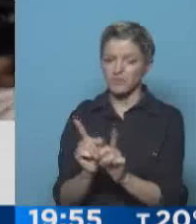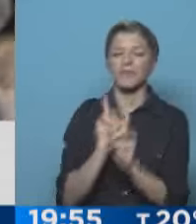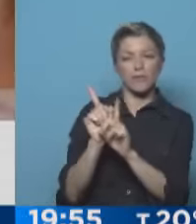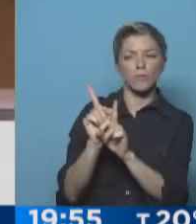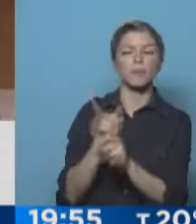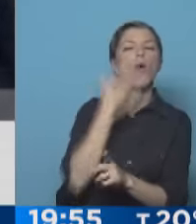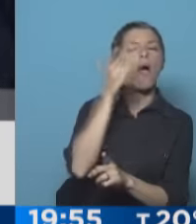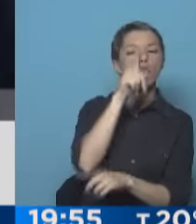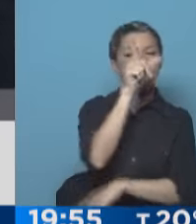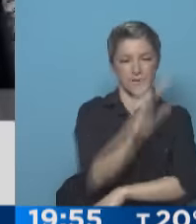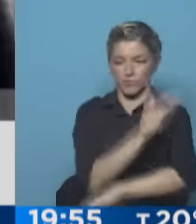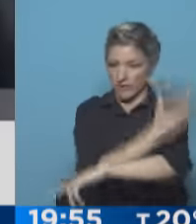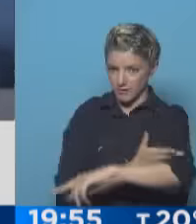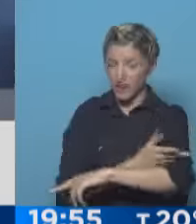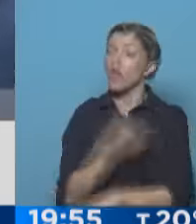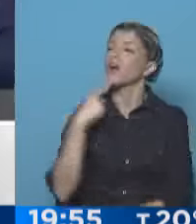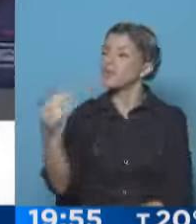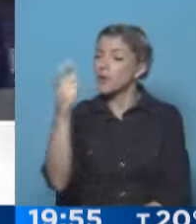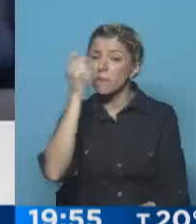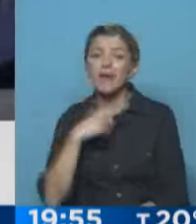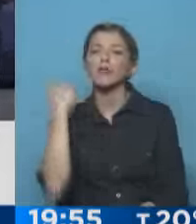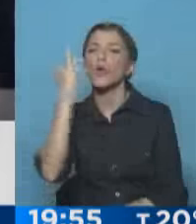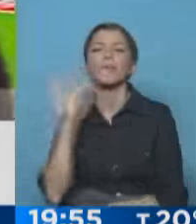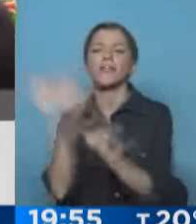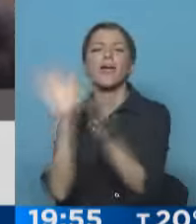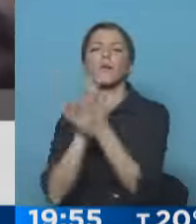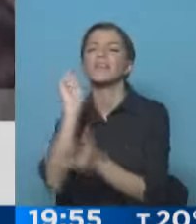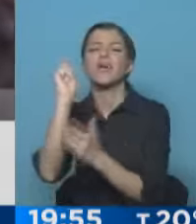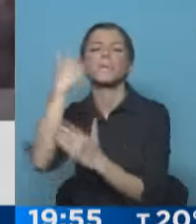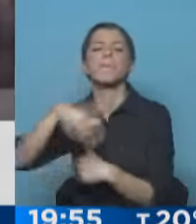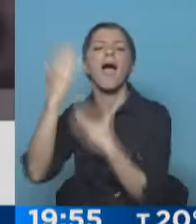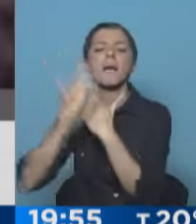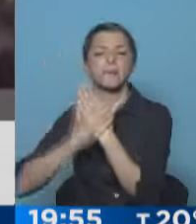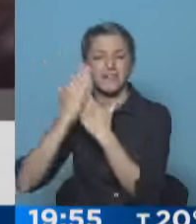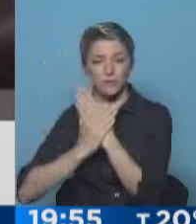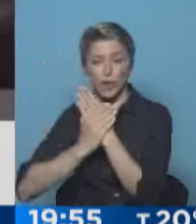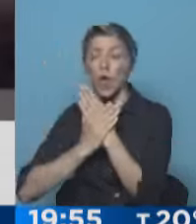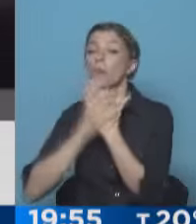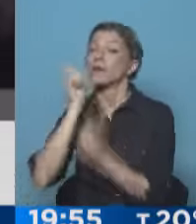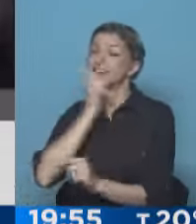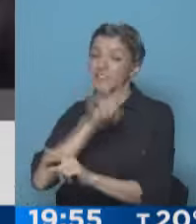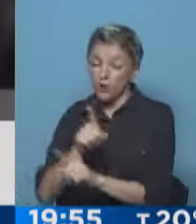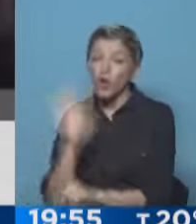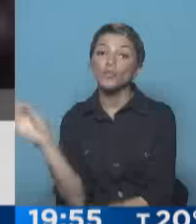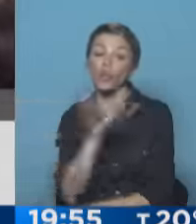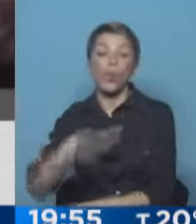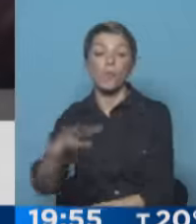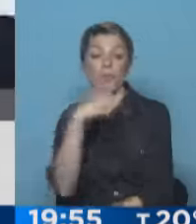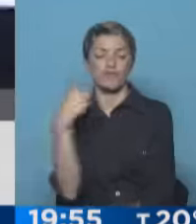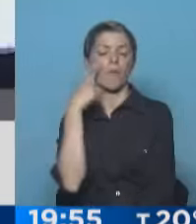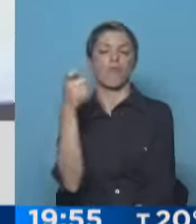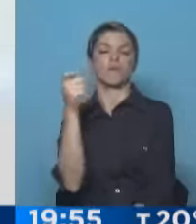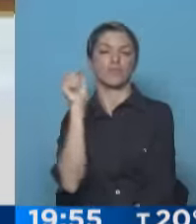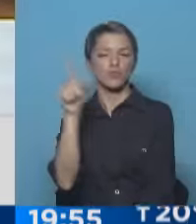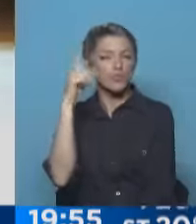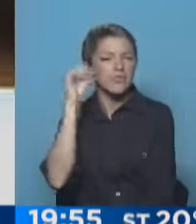cioli al asegurar que macri no da los nombres de su gabinete porque desenmascarar haría las ideas que están